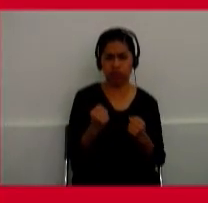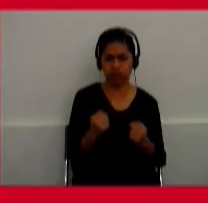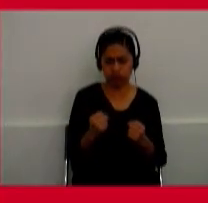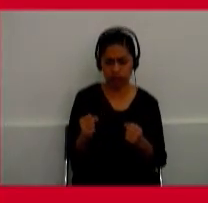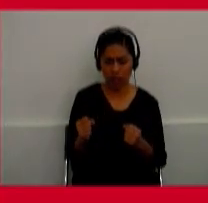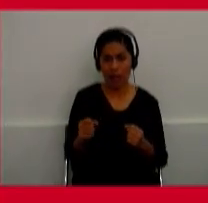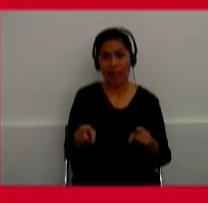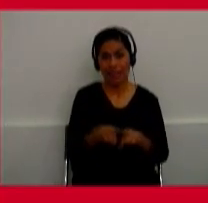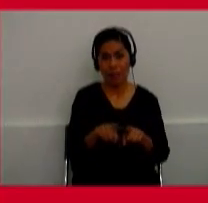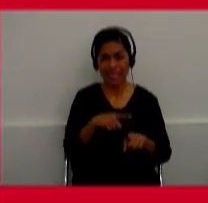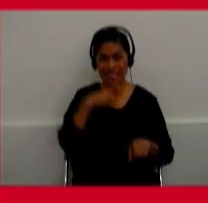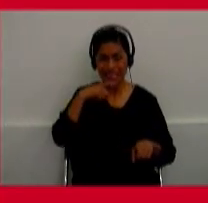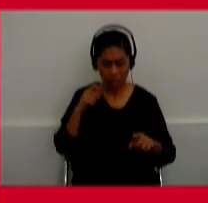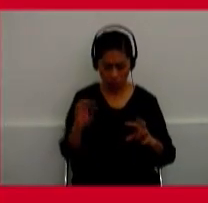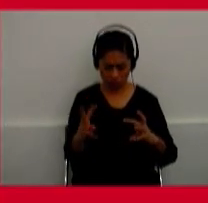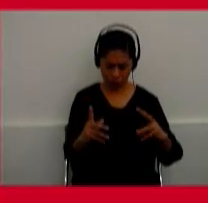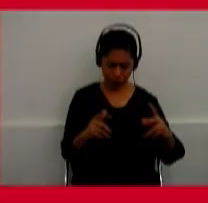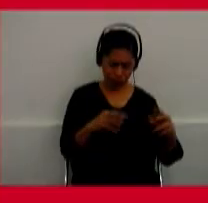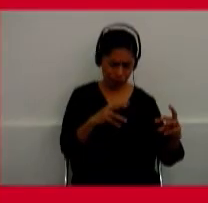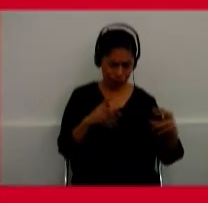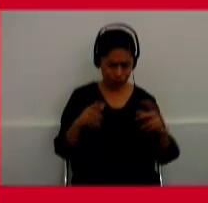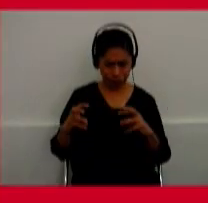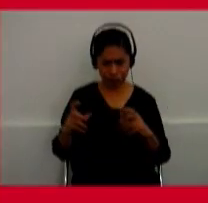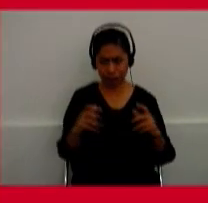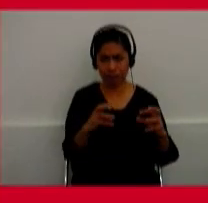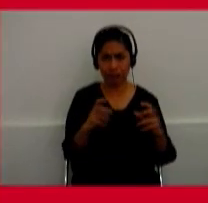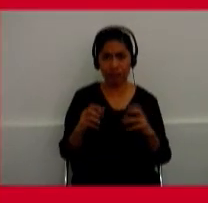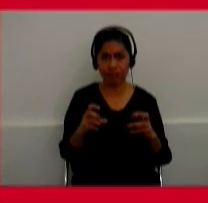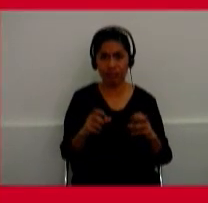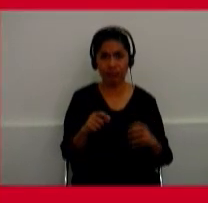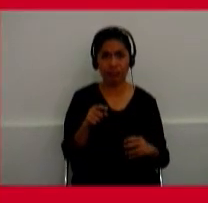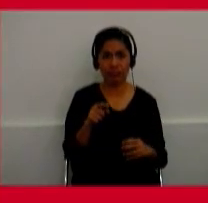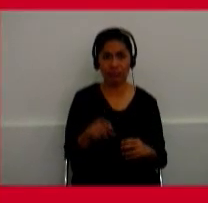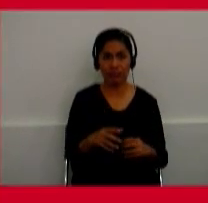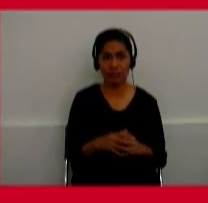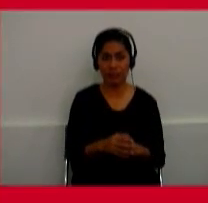seco. Lo habíamos encontrado